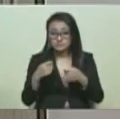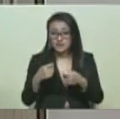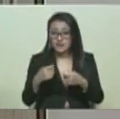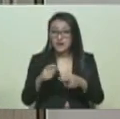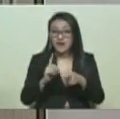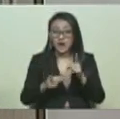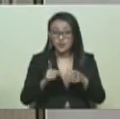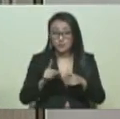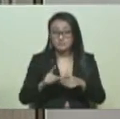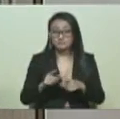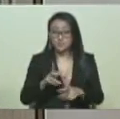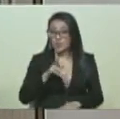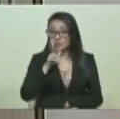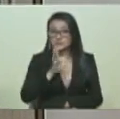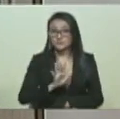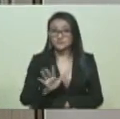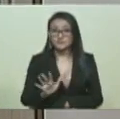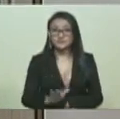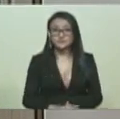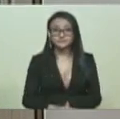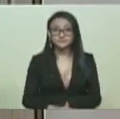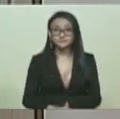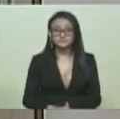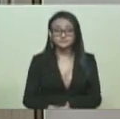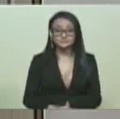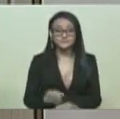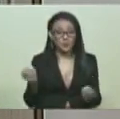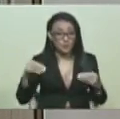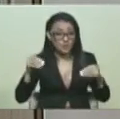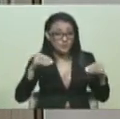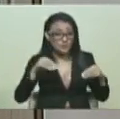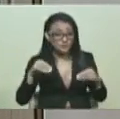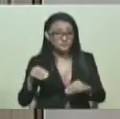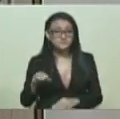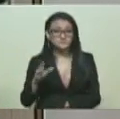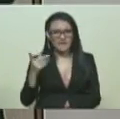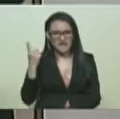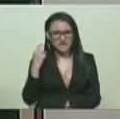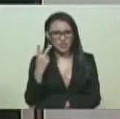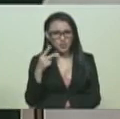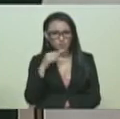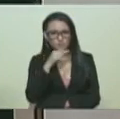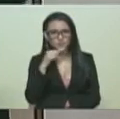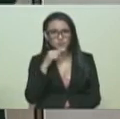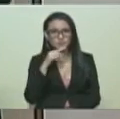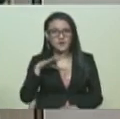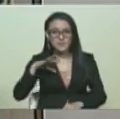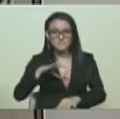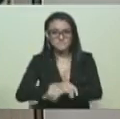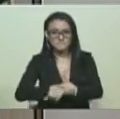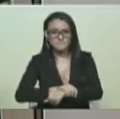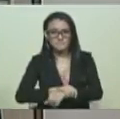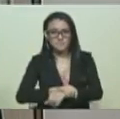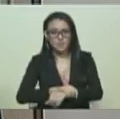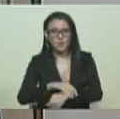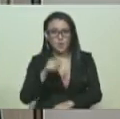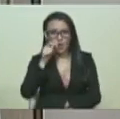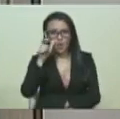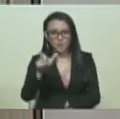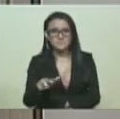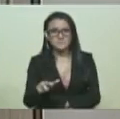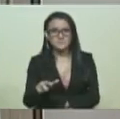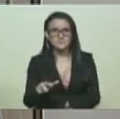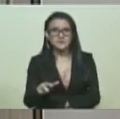algunos delitos. El 2 de octubre, el día de ayer, con la captura de este